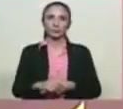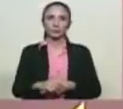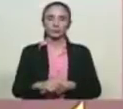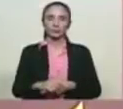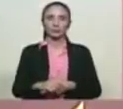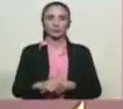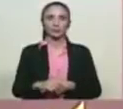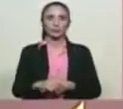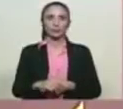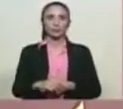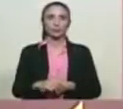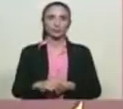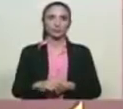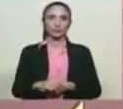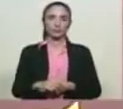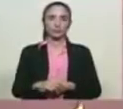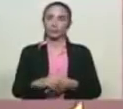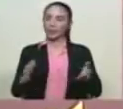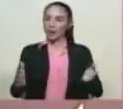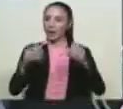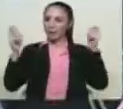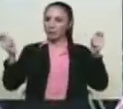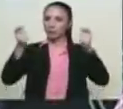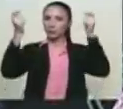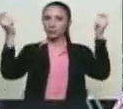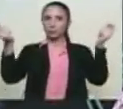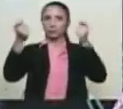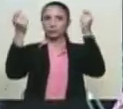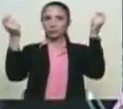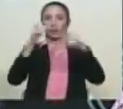Chile. Hay una consigna que dice así, ¿no?